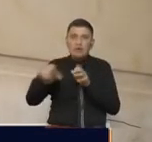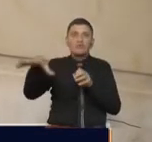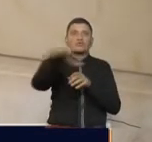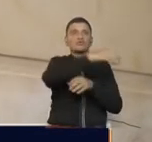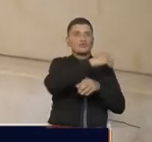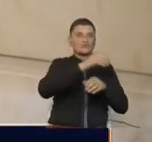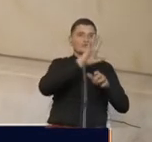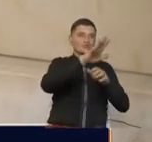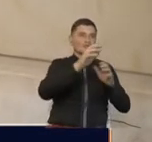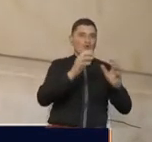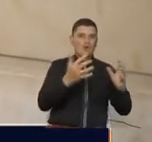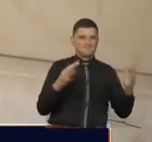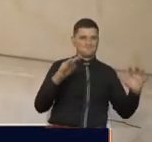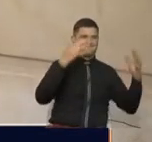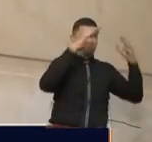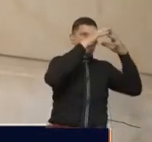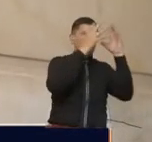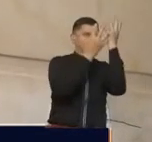de la montaña y la tiró al río,